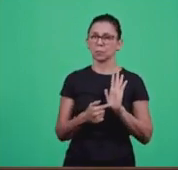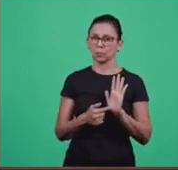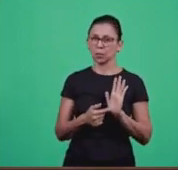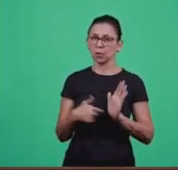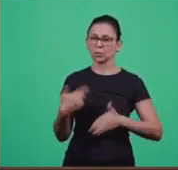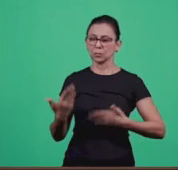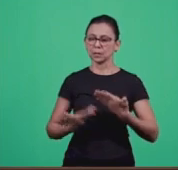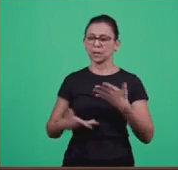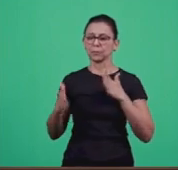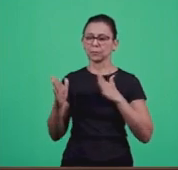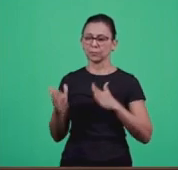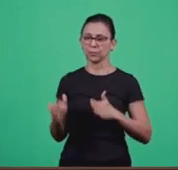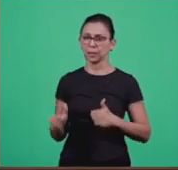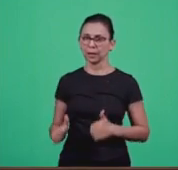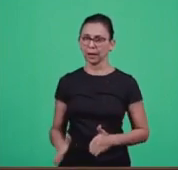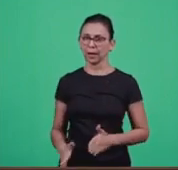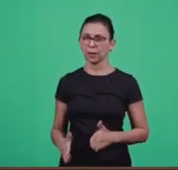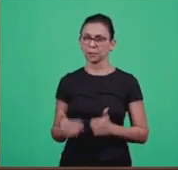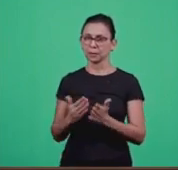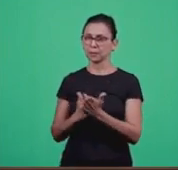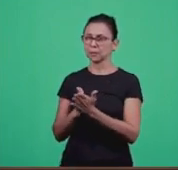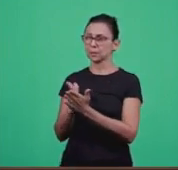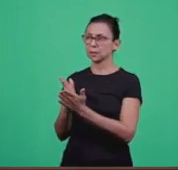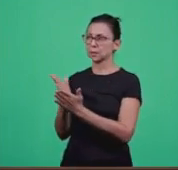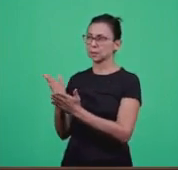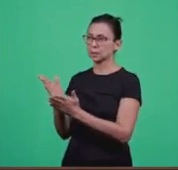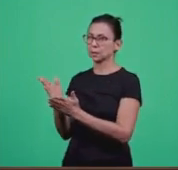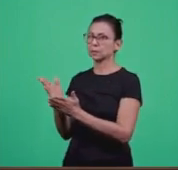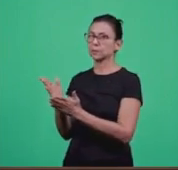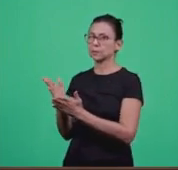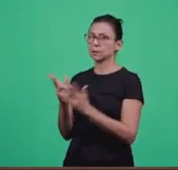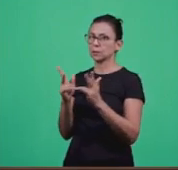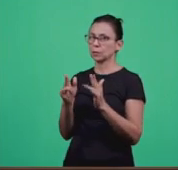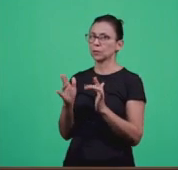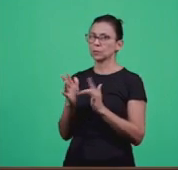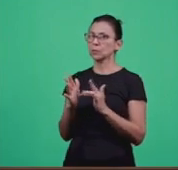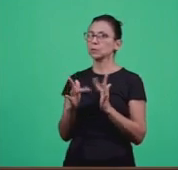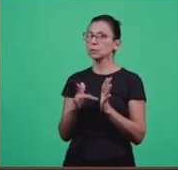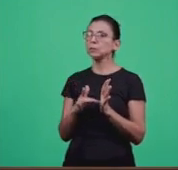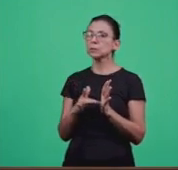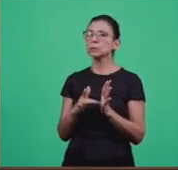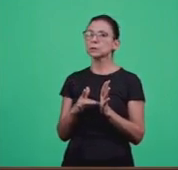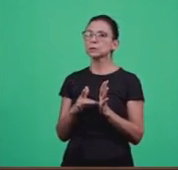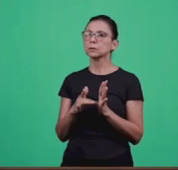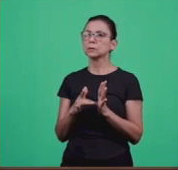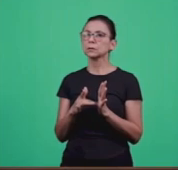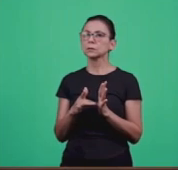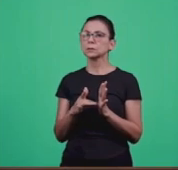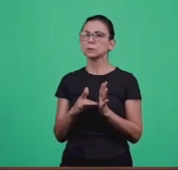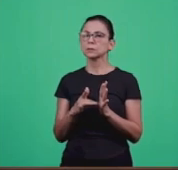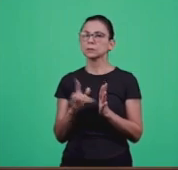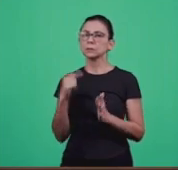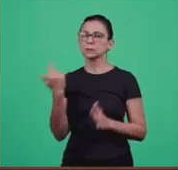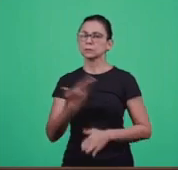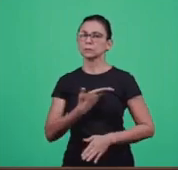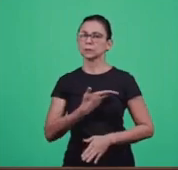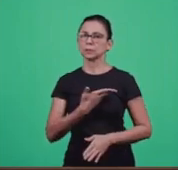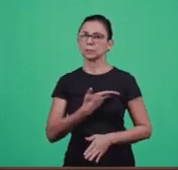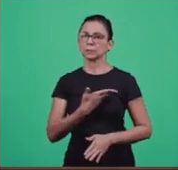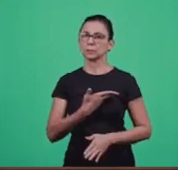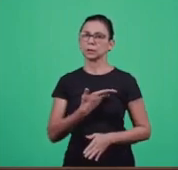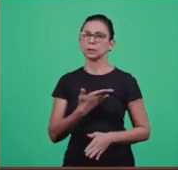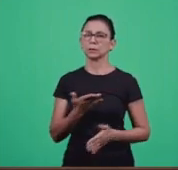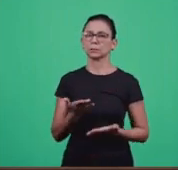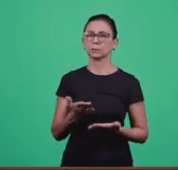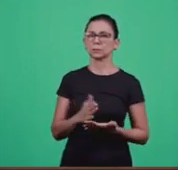ser nosotros. La palabra dice que aquel que sirve al Señor tiene que andar como Jesús andó. Es interesante que cuando